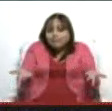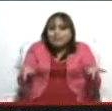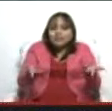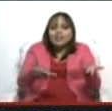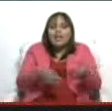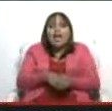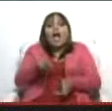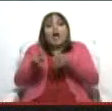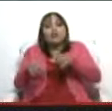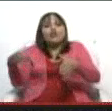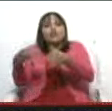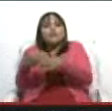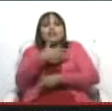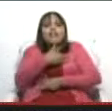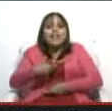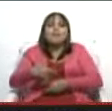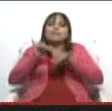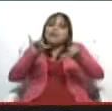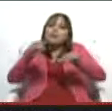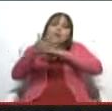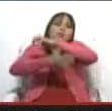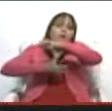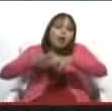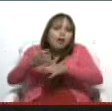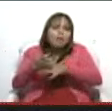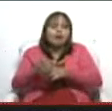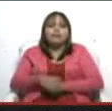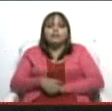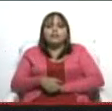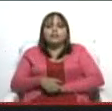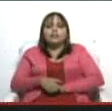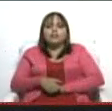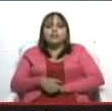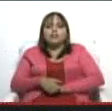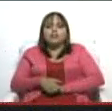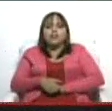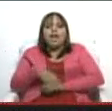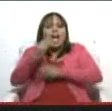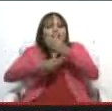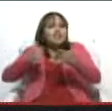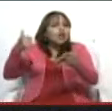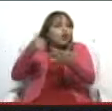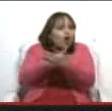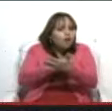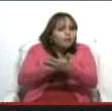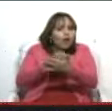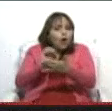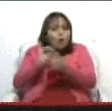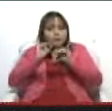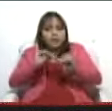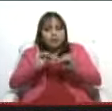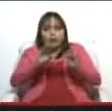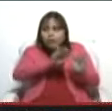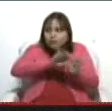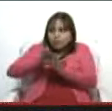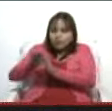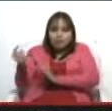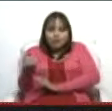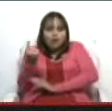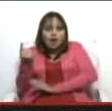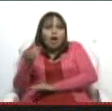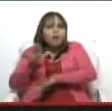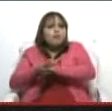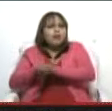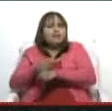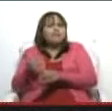tienen compulsión a la repetición de la violencia, de las salidas extraconstitucionales, de aislarse a sí mismo, porque ¿quién